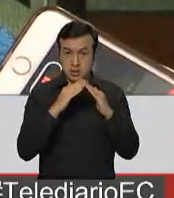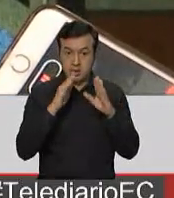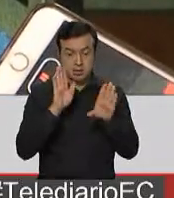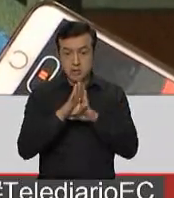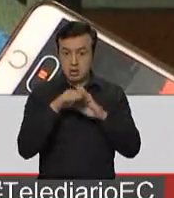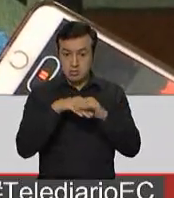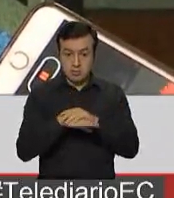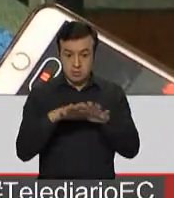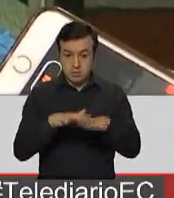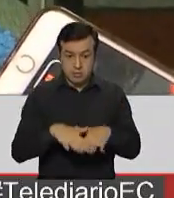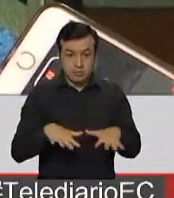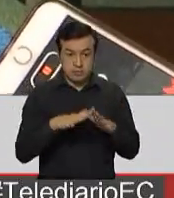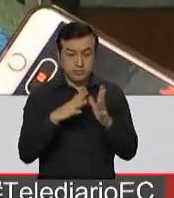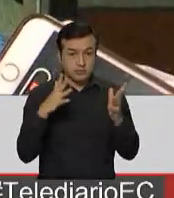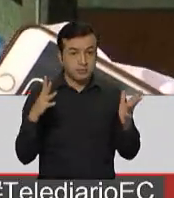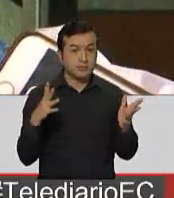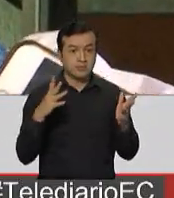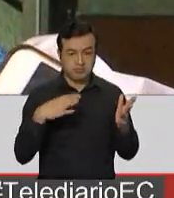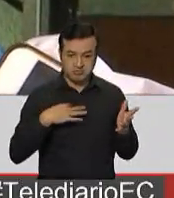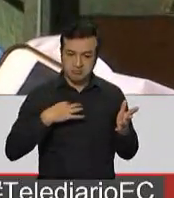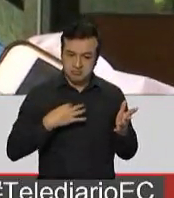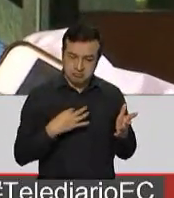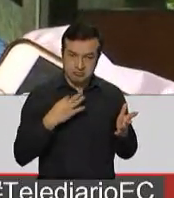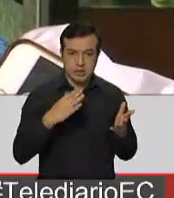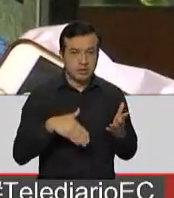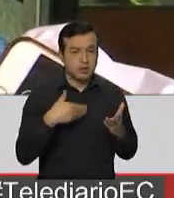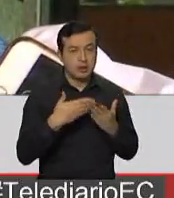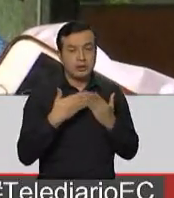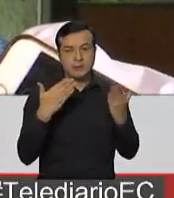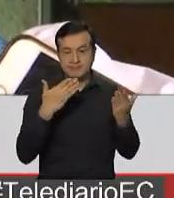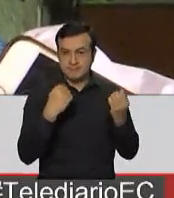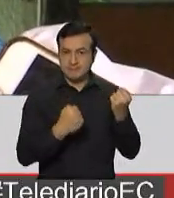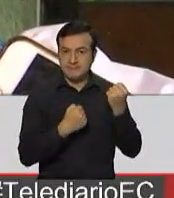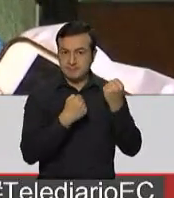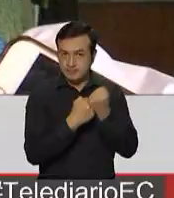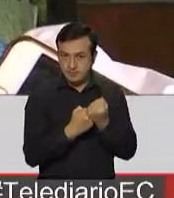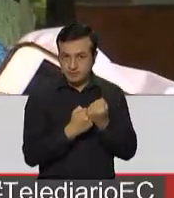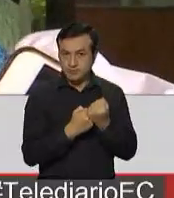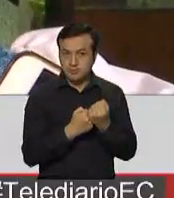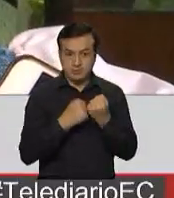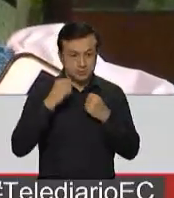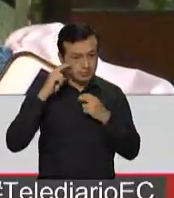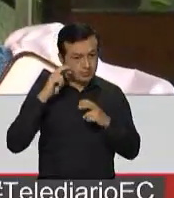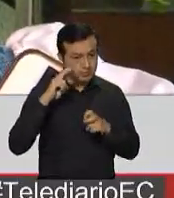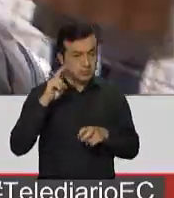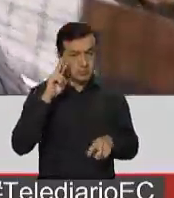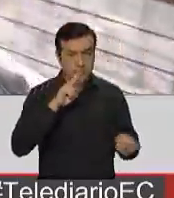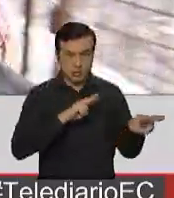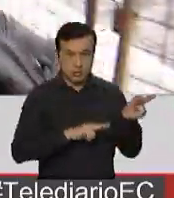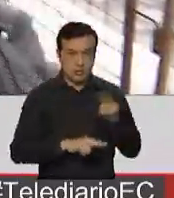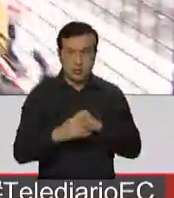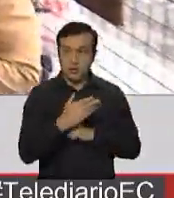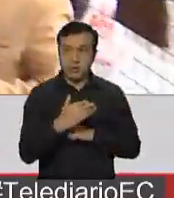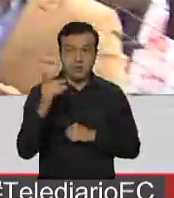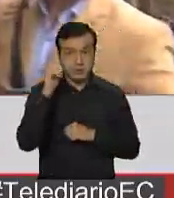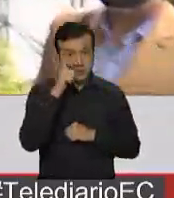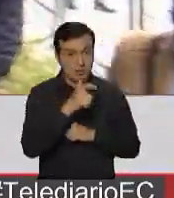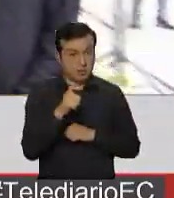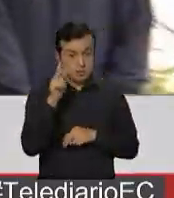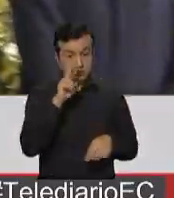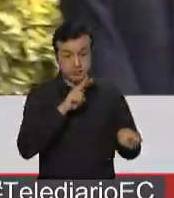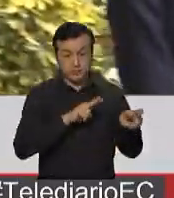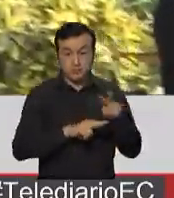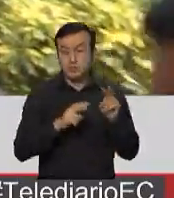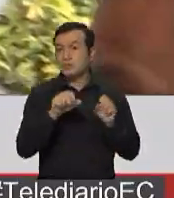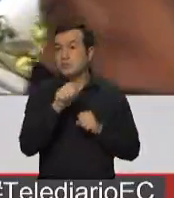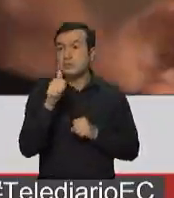a ponerse a disposición y a colaborar con la investigación de la Fiscalía. La investigación de la Fiscalía involucra